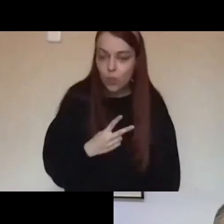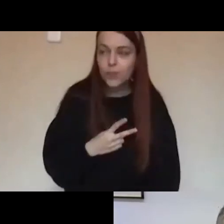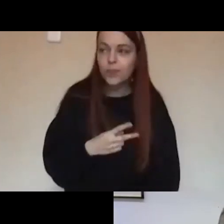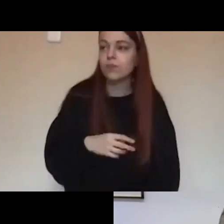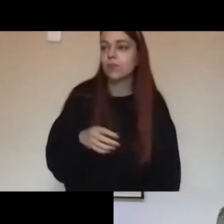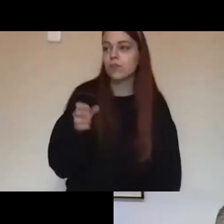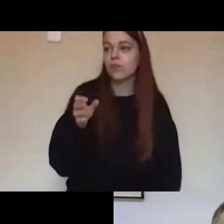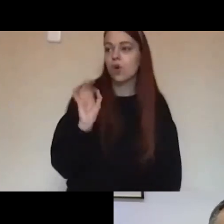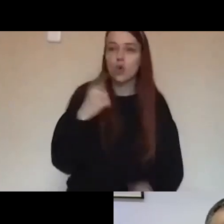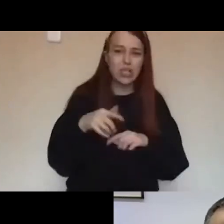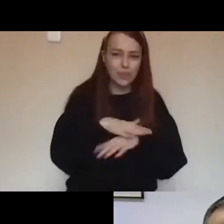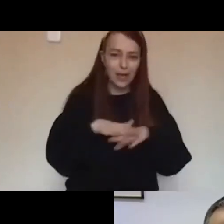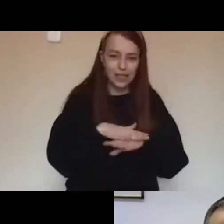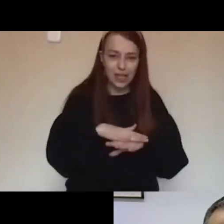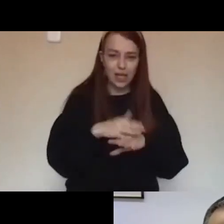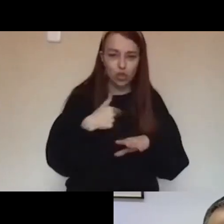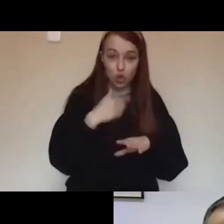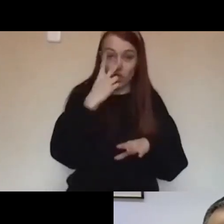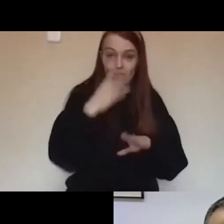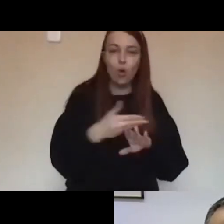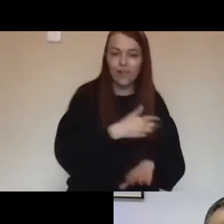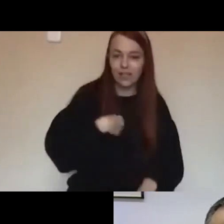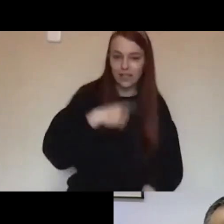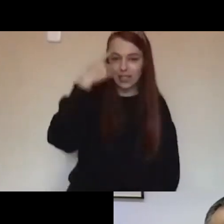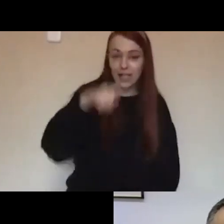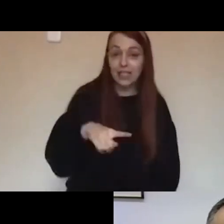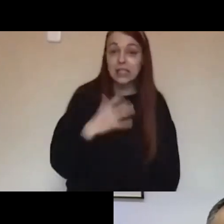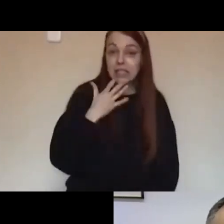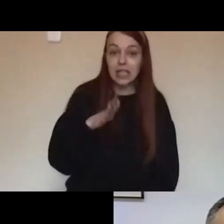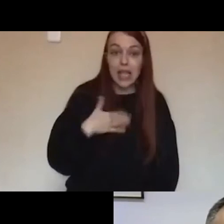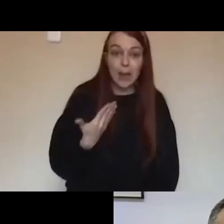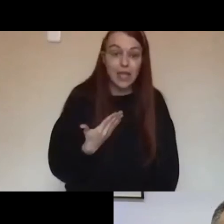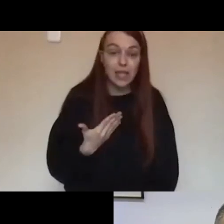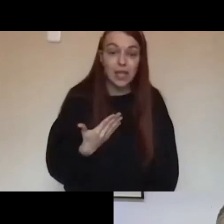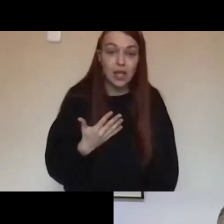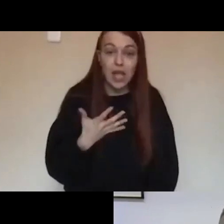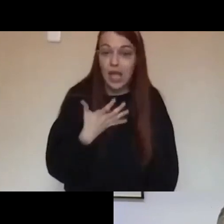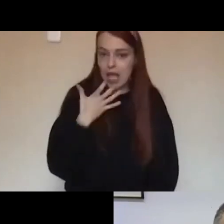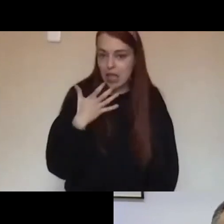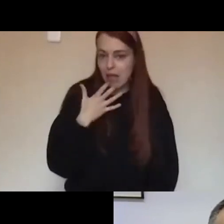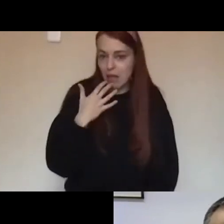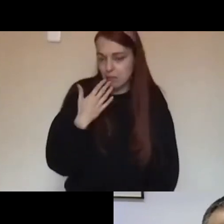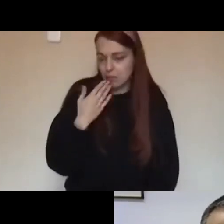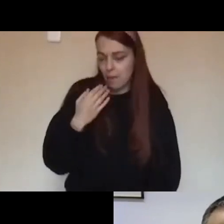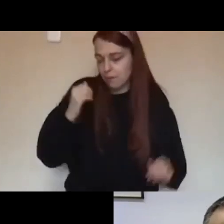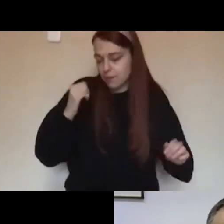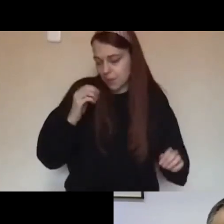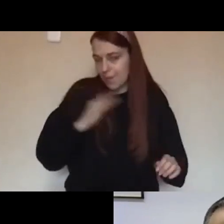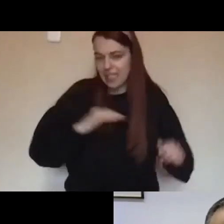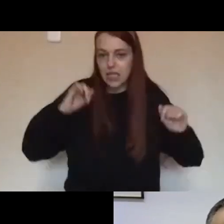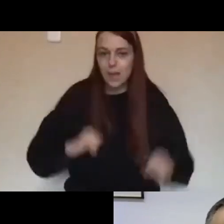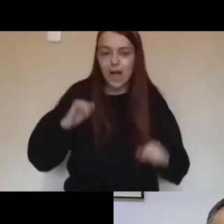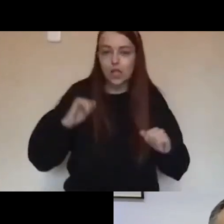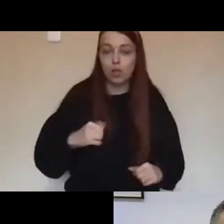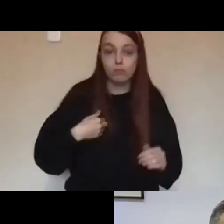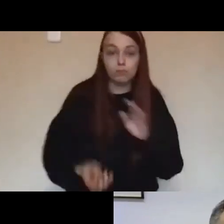este tipo de cuestiones, ¿no? Entonces, si te has quedado ciego a una edad no temprana, tienes una serie de conocimientos y de cuestiones en la cabeza